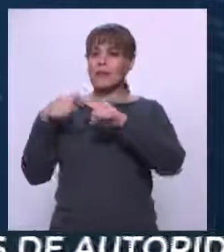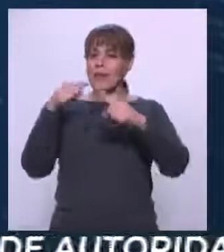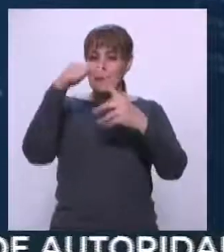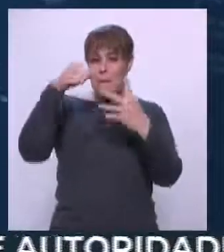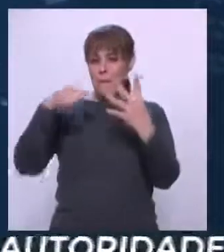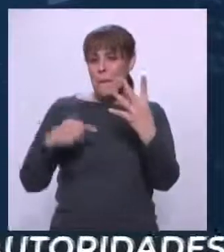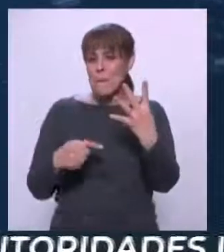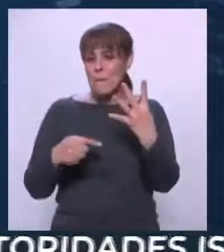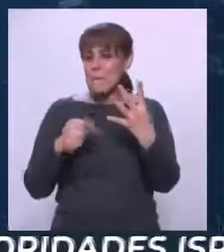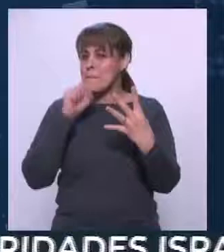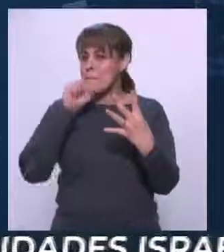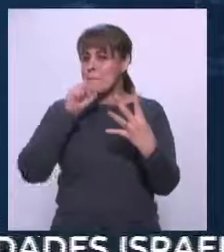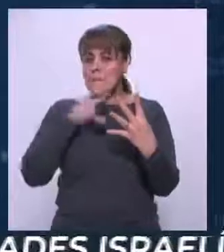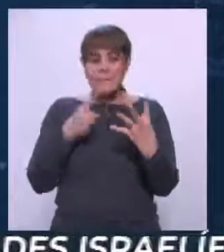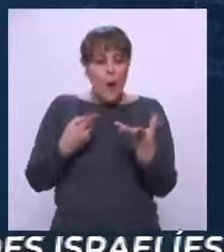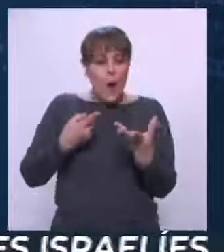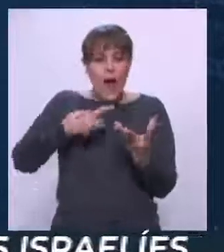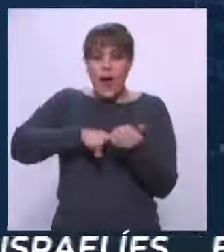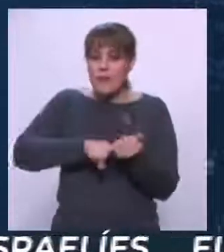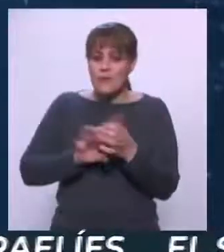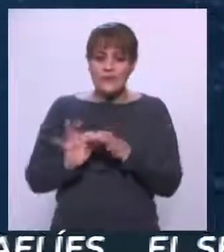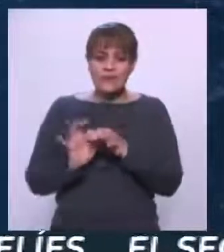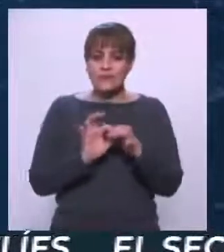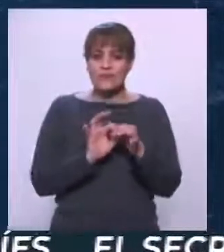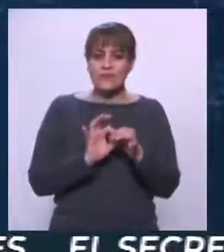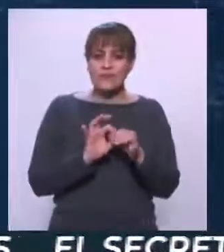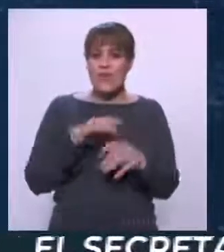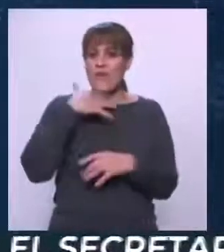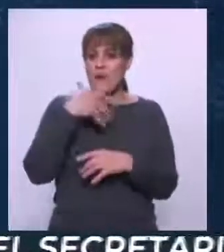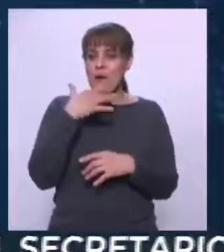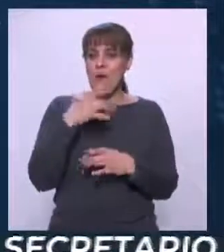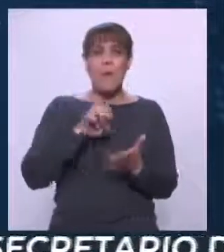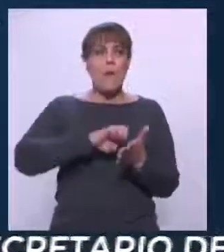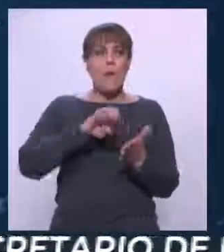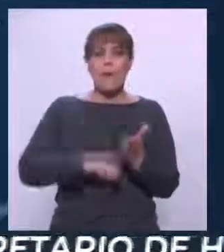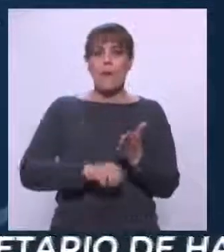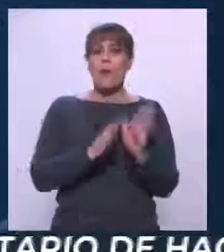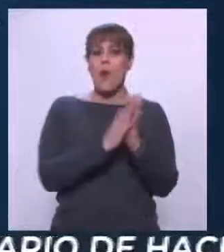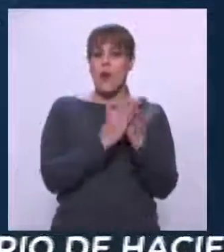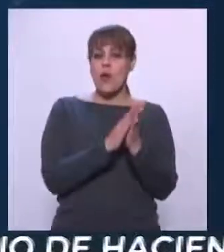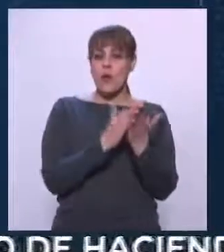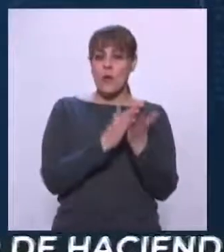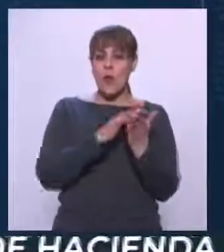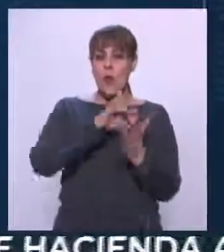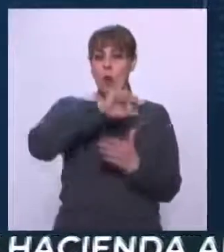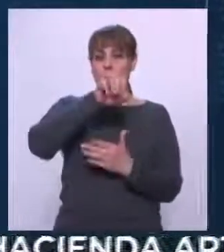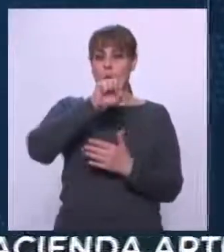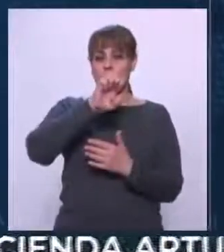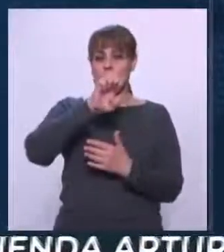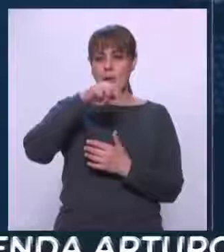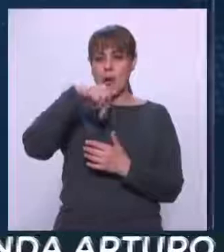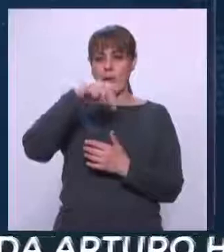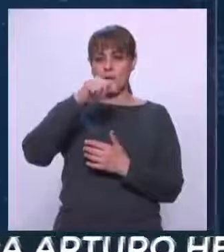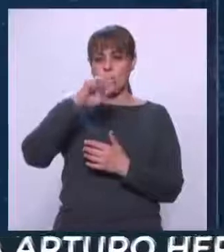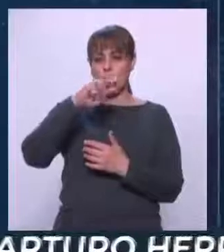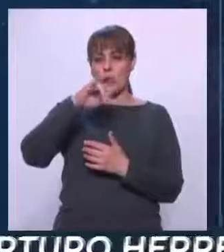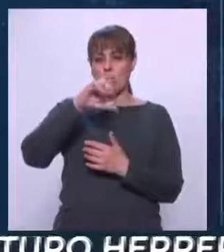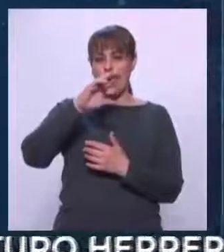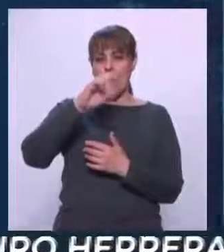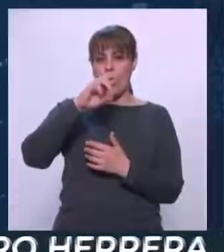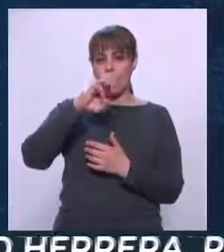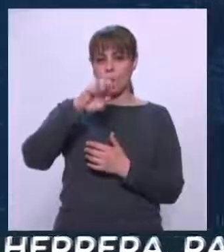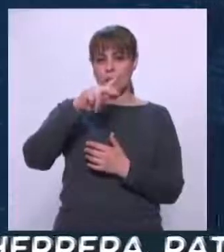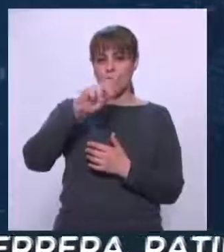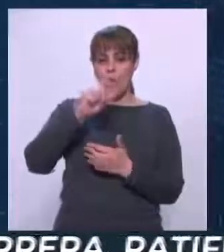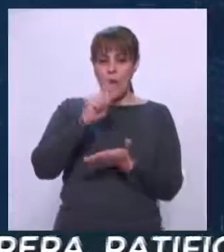en este mismo sentido. Ha habido libros, recuerdo en este momento, un libro de José Antonio Crespo, precisamente a